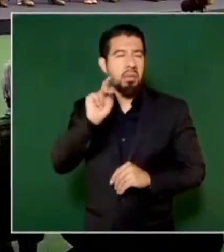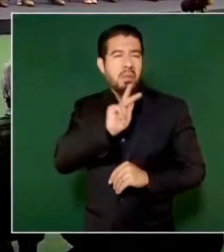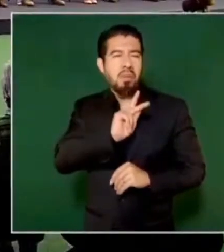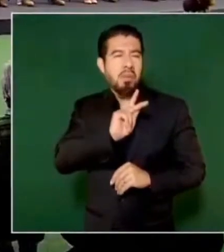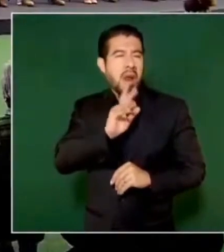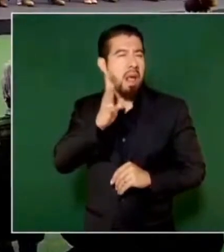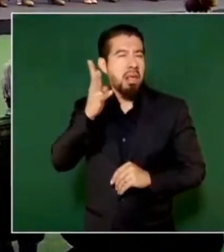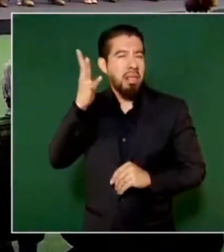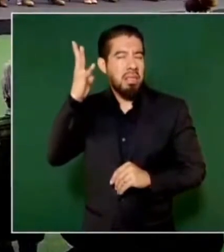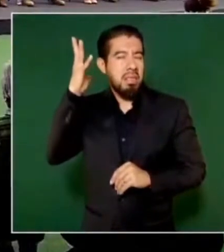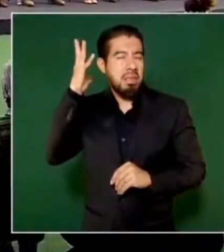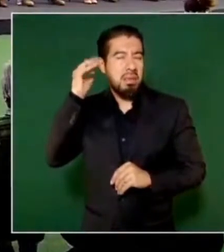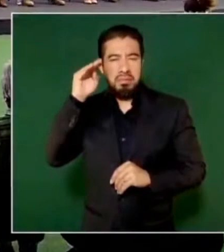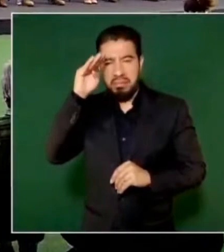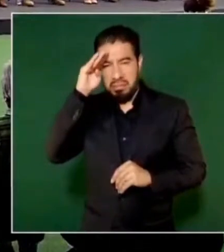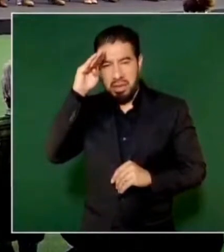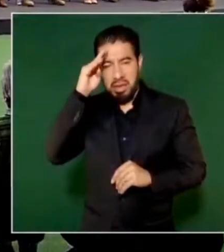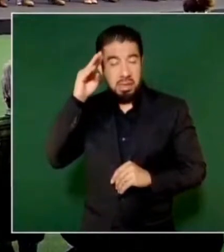que